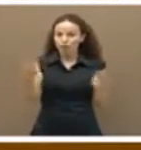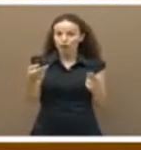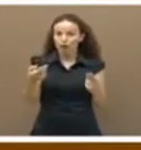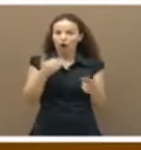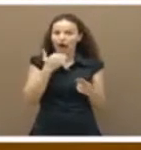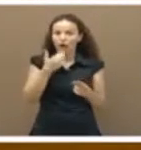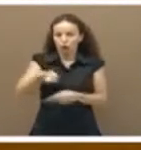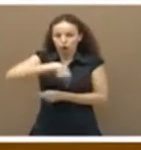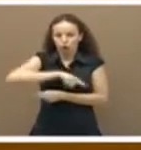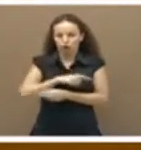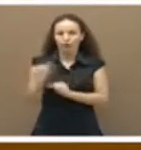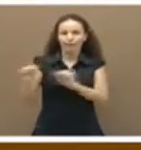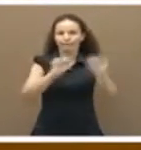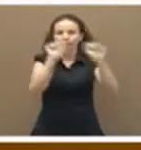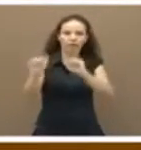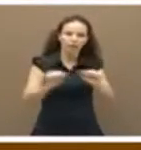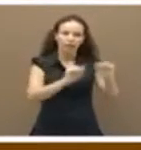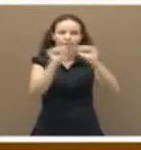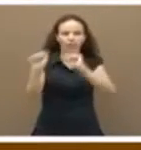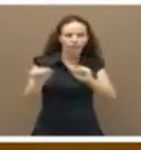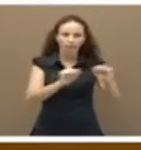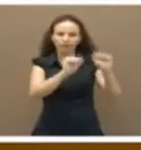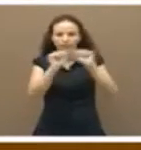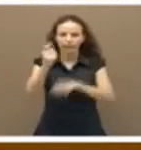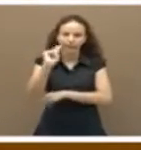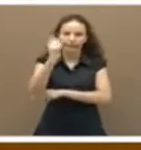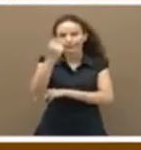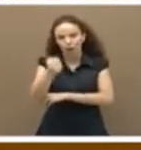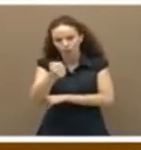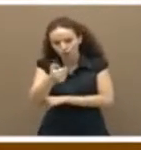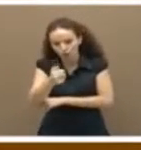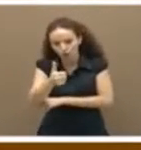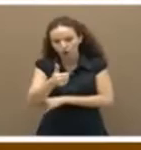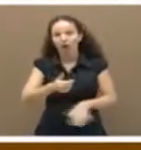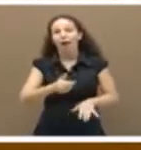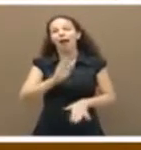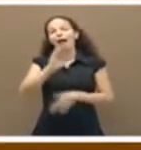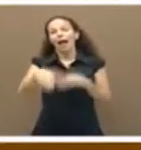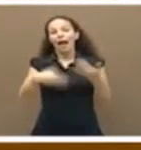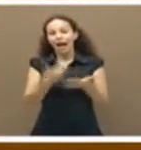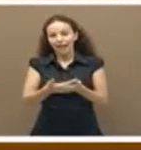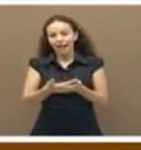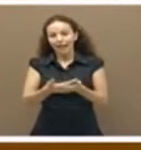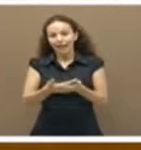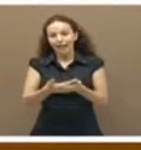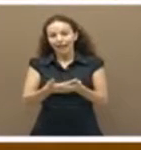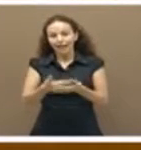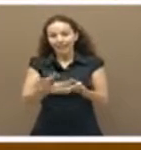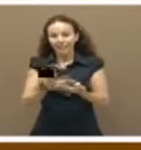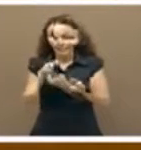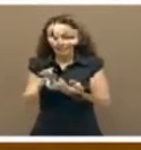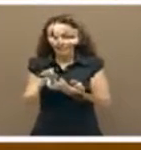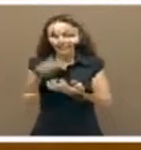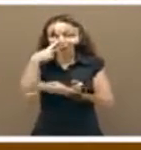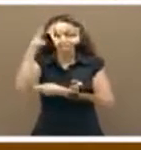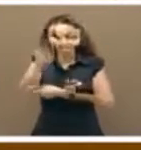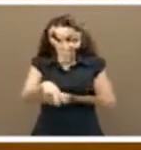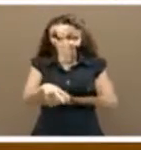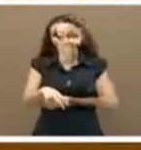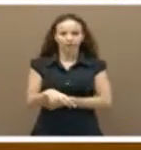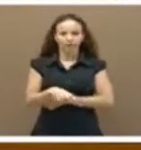desde Extremadura, con escaso éxito y eco, hasta que la fuente, por fin, ha sido el Ministerio de Hacienda. Los extremeños